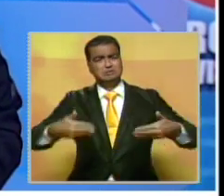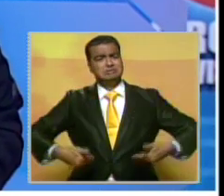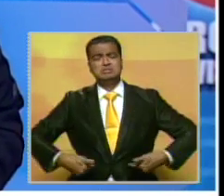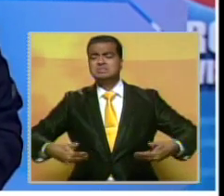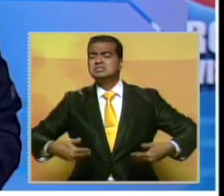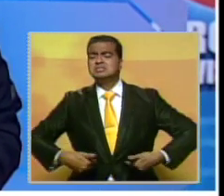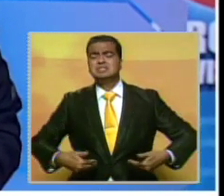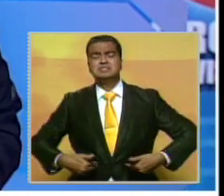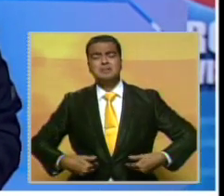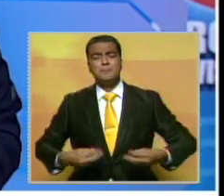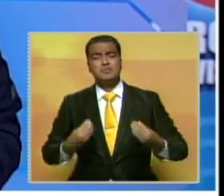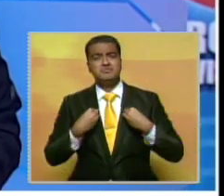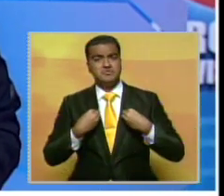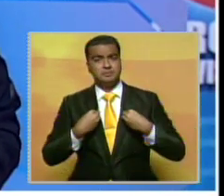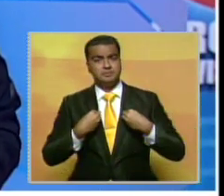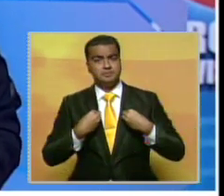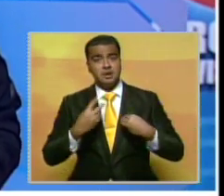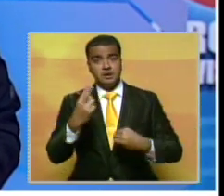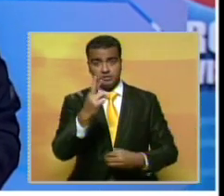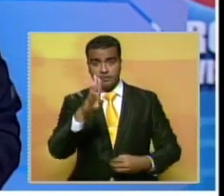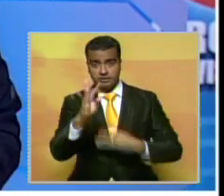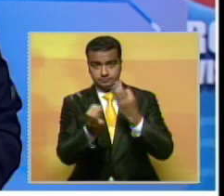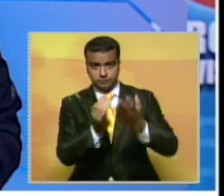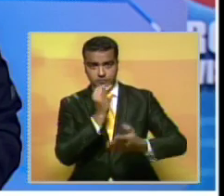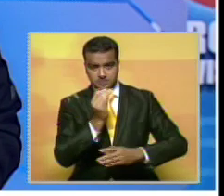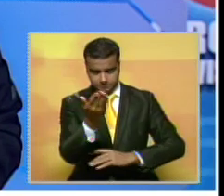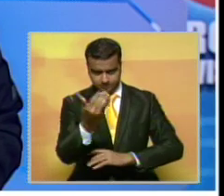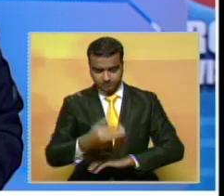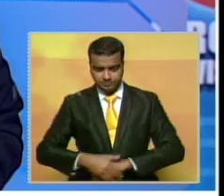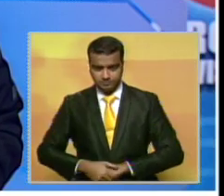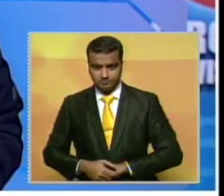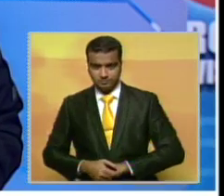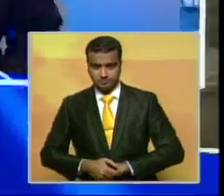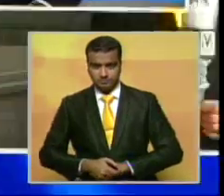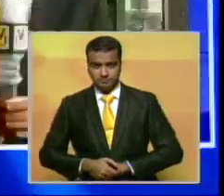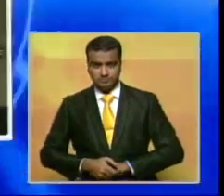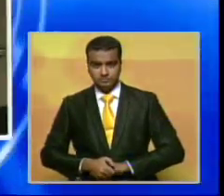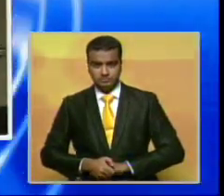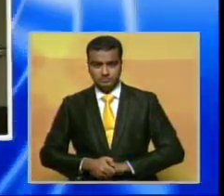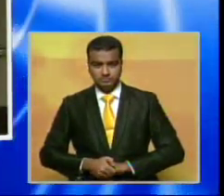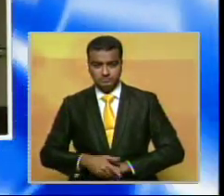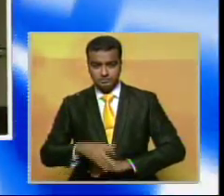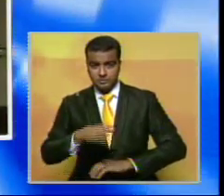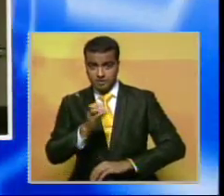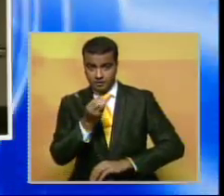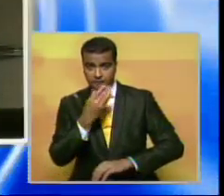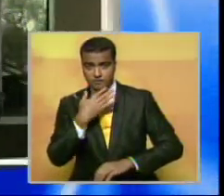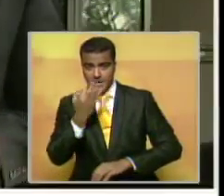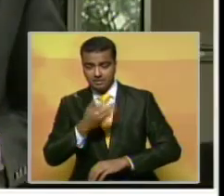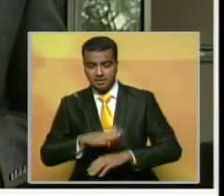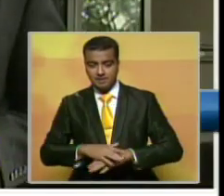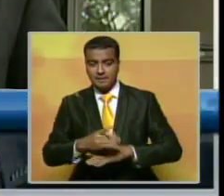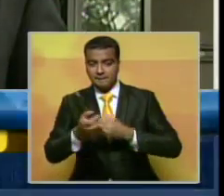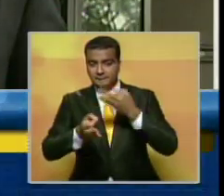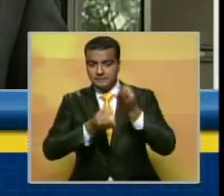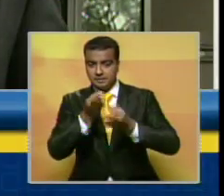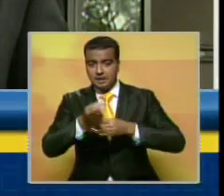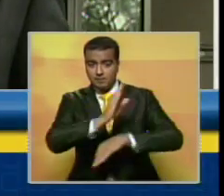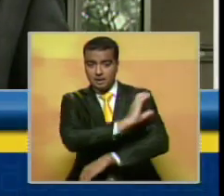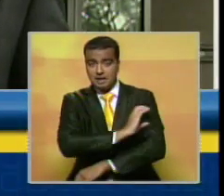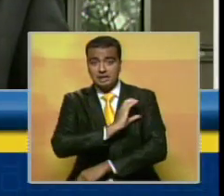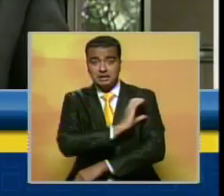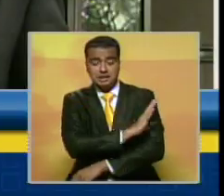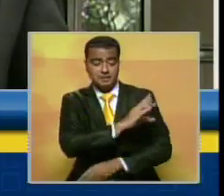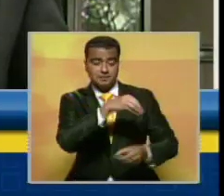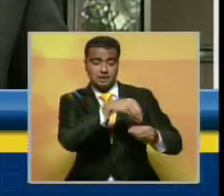su vida. Randolfo Blanco está en Valencia y nos trae los detalles a esta hora. Buenas tardes, amigos. Nos encontramos en este momento en el centro clínico donde